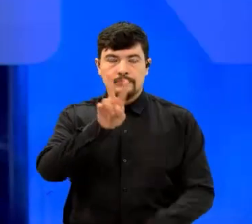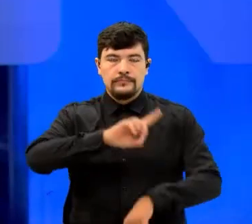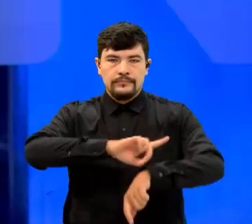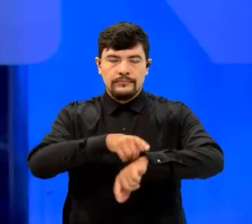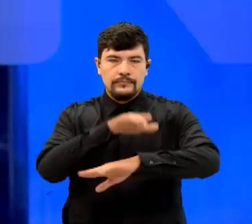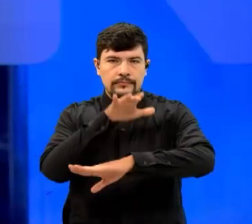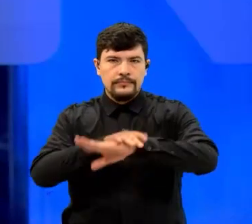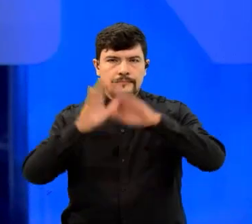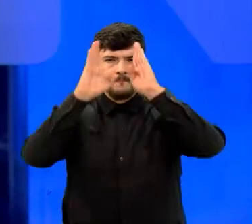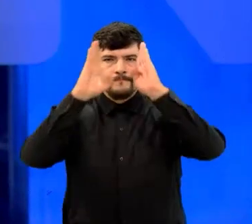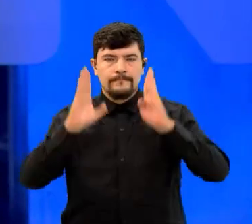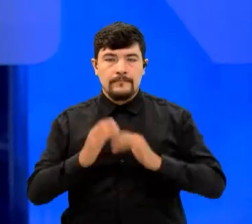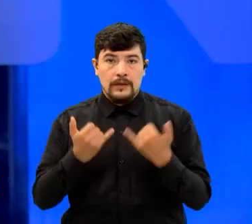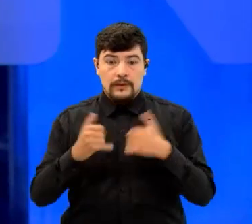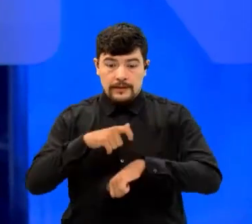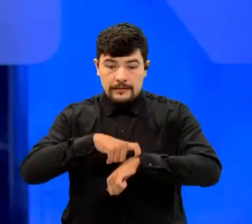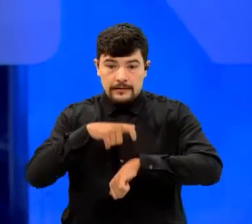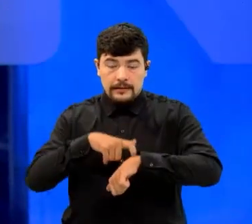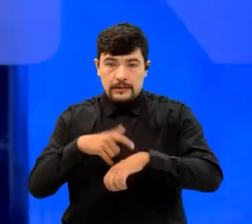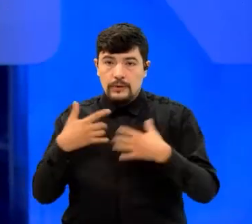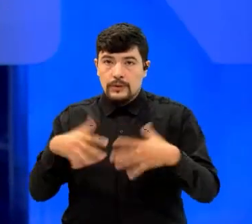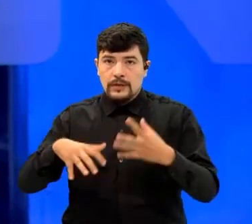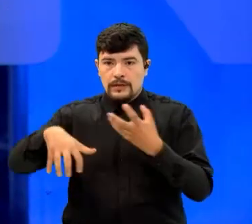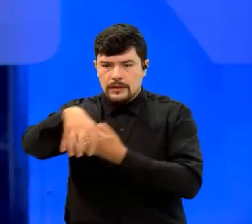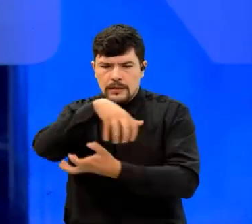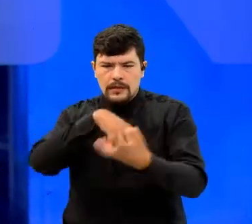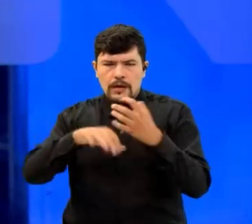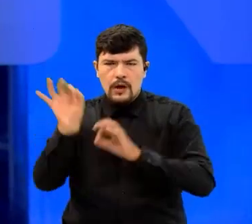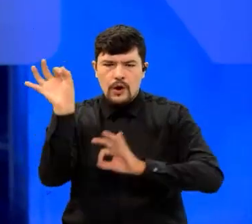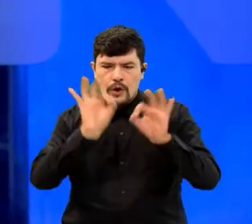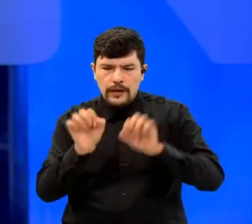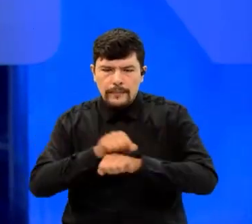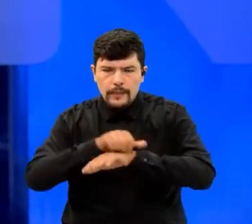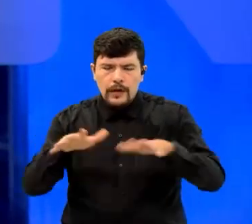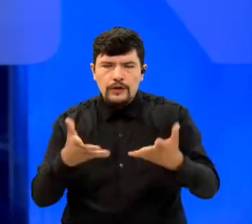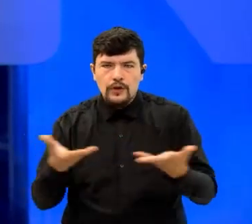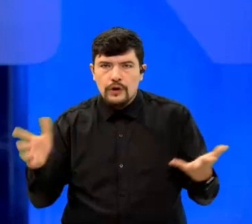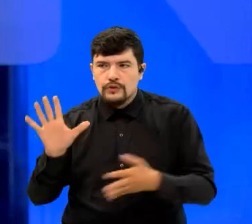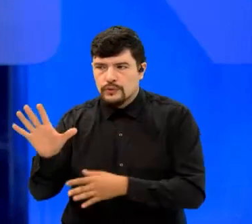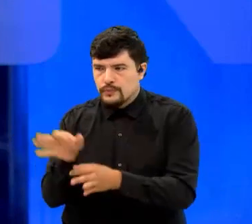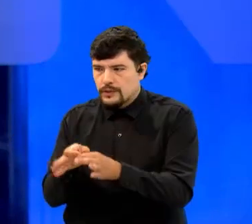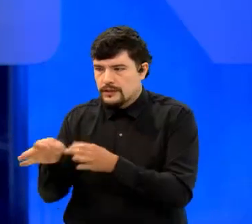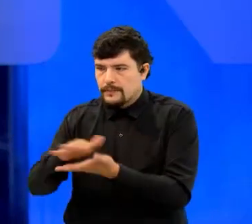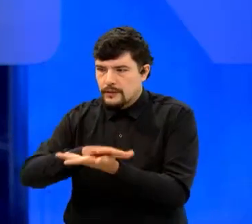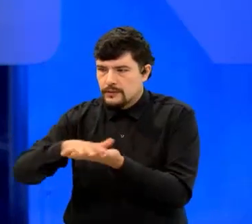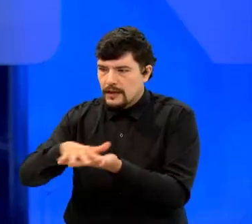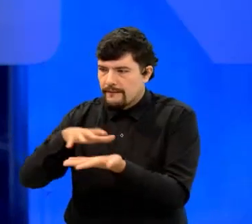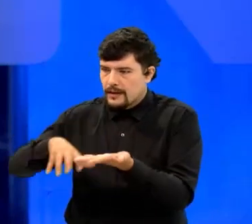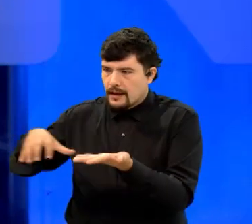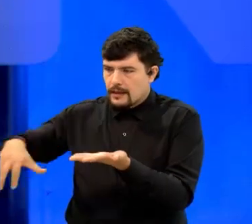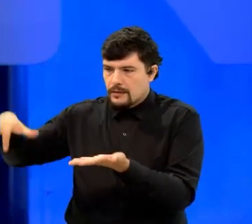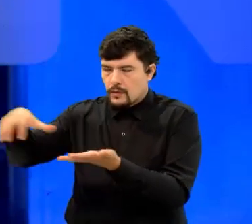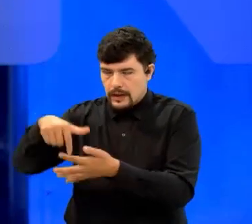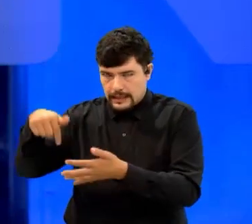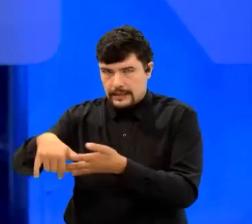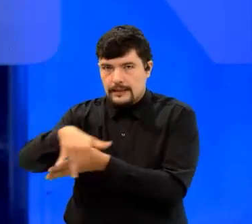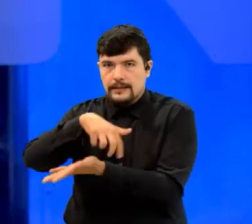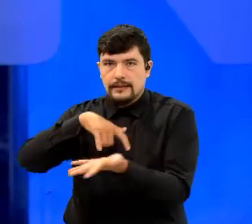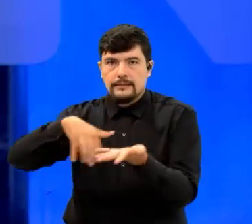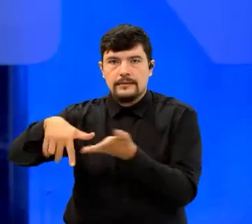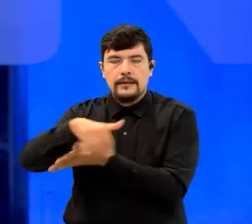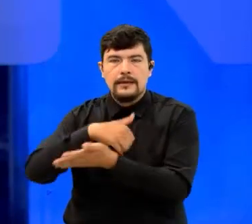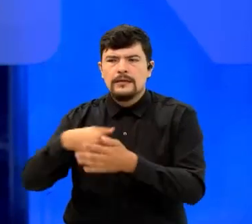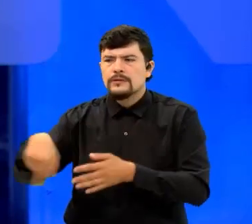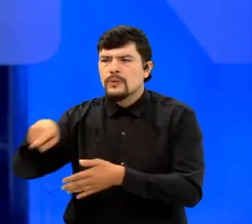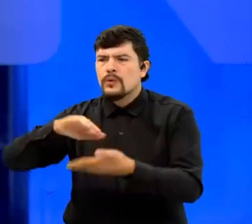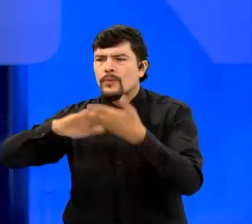Mucha atención, que a esta hora se registra alteración del orden público en el municipio de Sabana de Torres, esto es en Santander, pues residentes de un